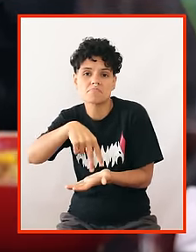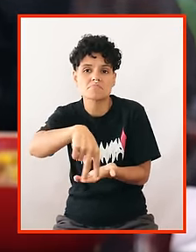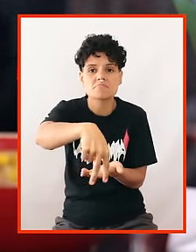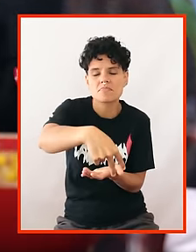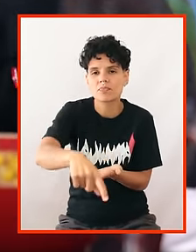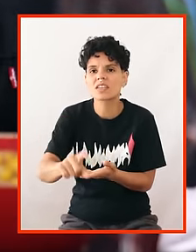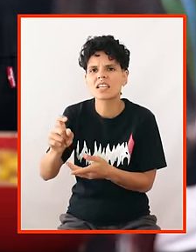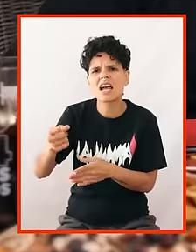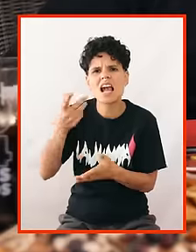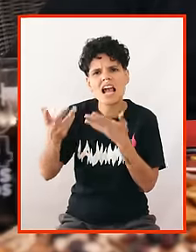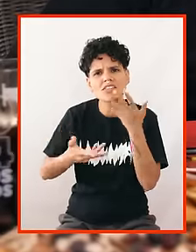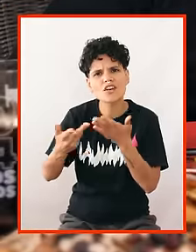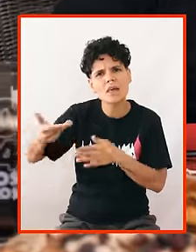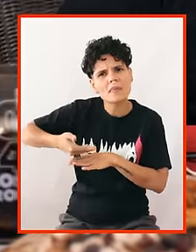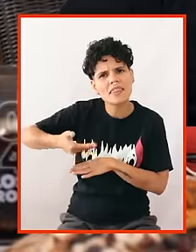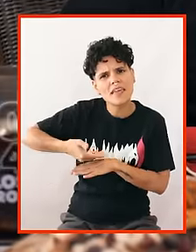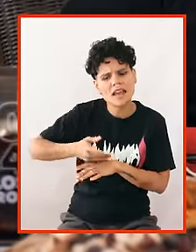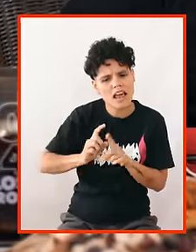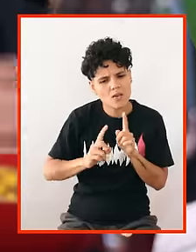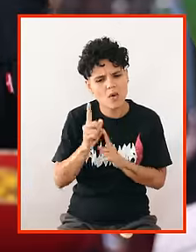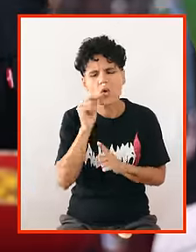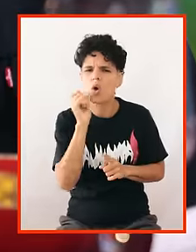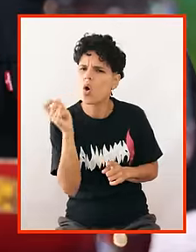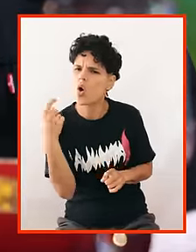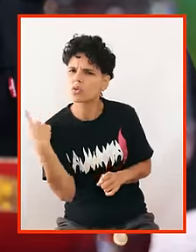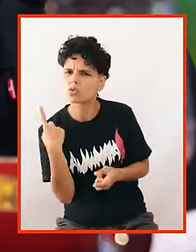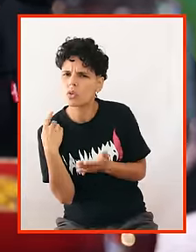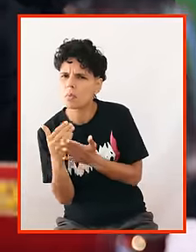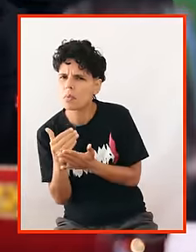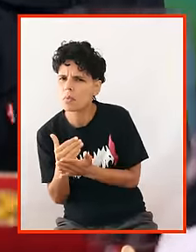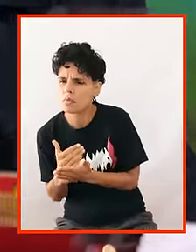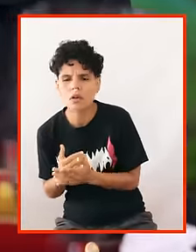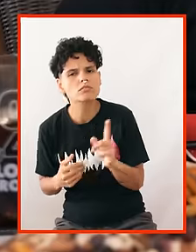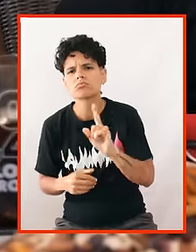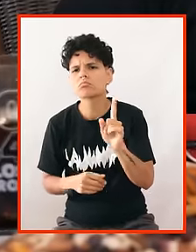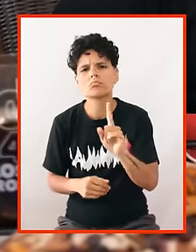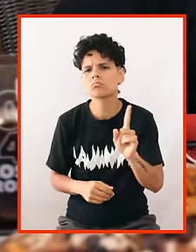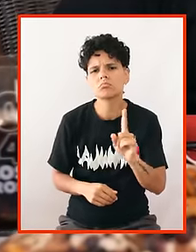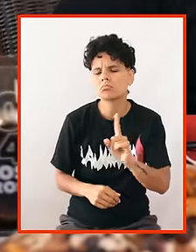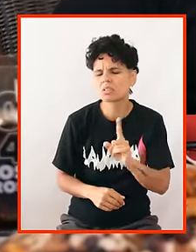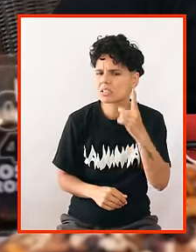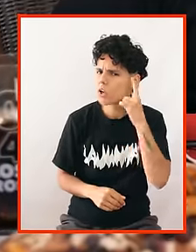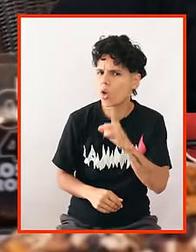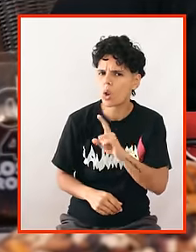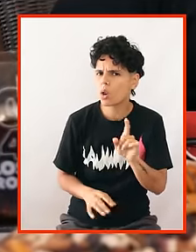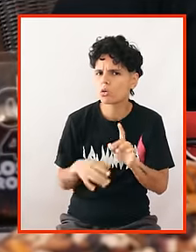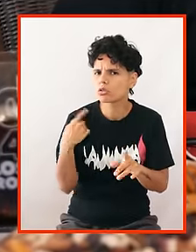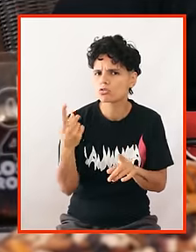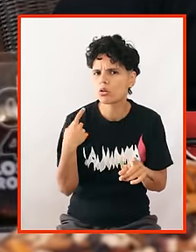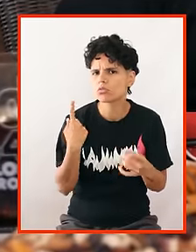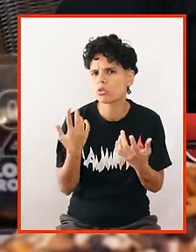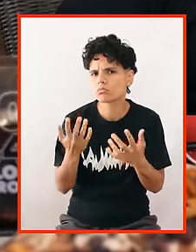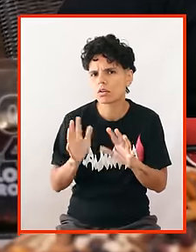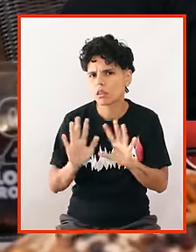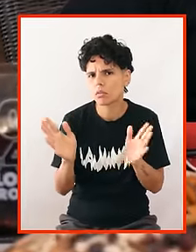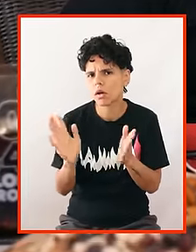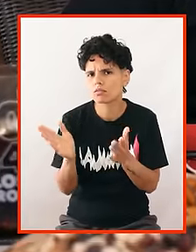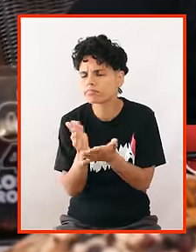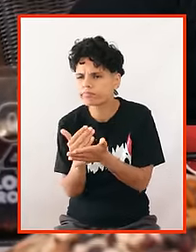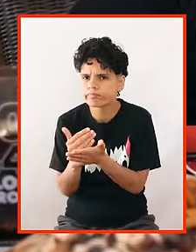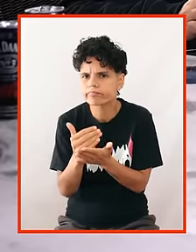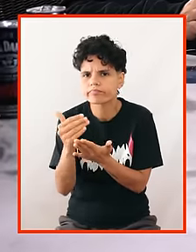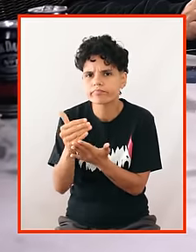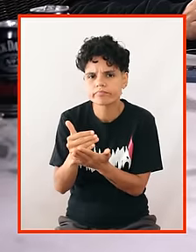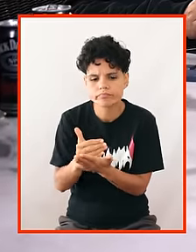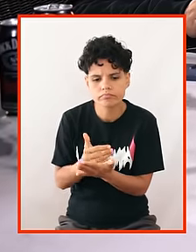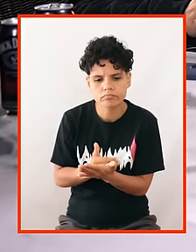Mirando, sí, le bailaron los cabros. ¿Y te pedían canciones, no? ¿Pedían de repente? No, no sé si pidieron. No, creo que no se metieron en el como en el repertorio y eso, no.